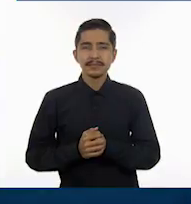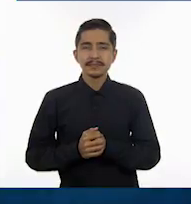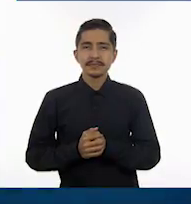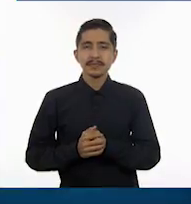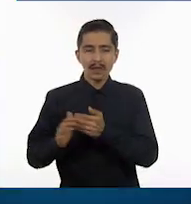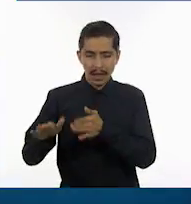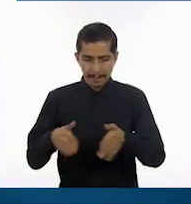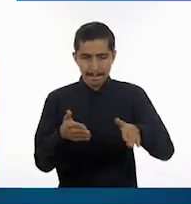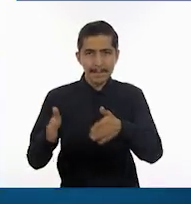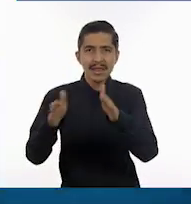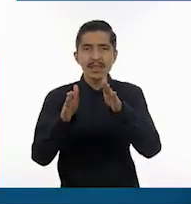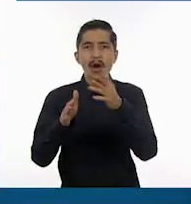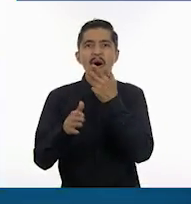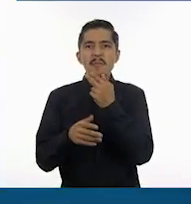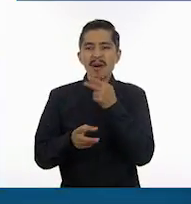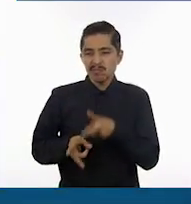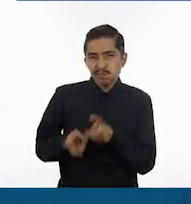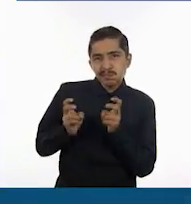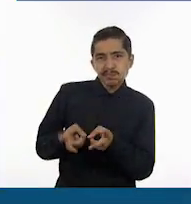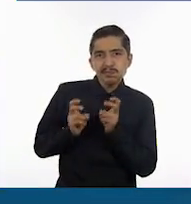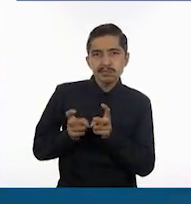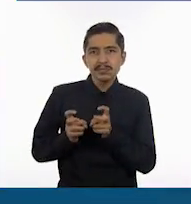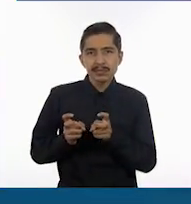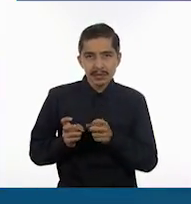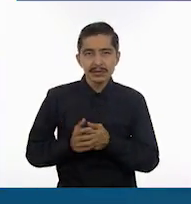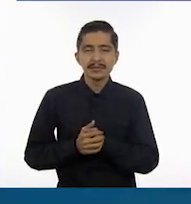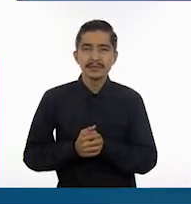Los caminos y los bandidos.